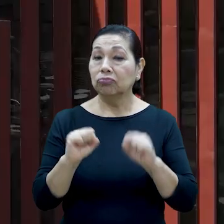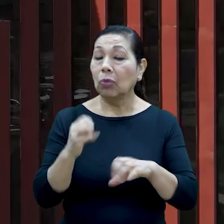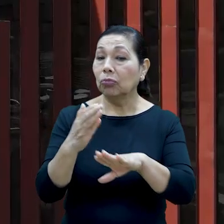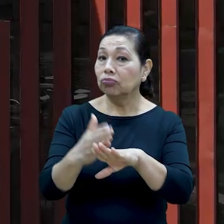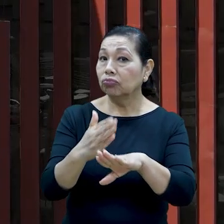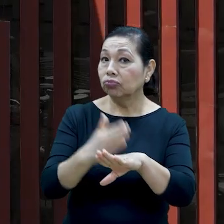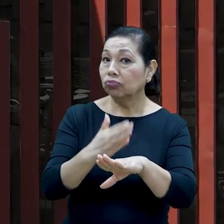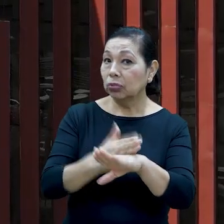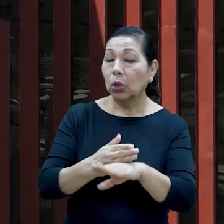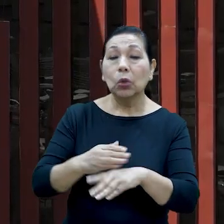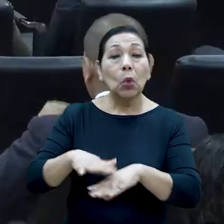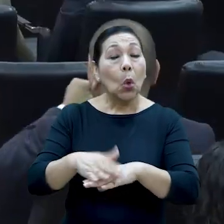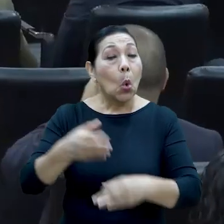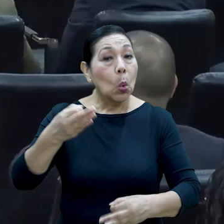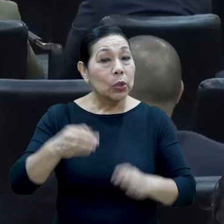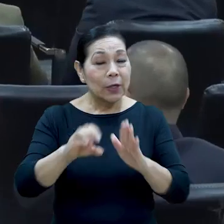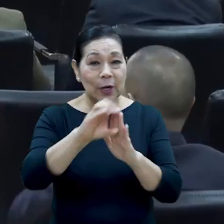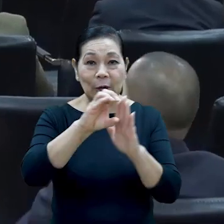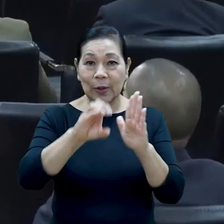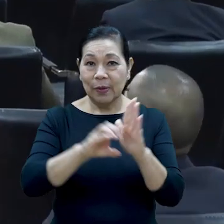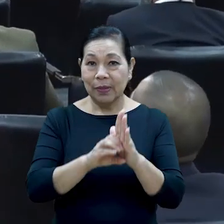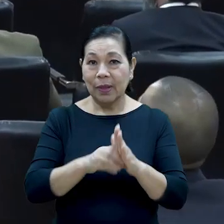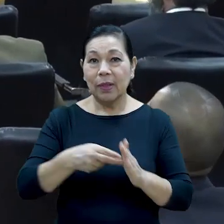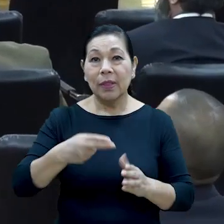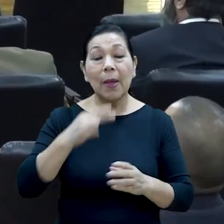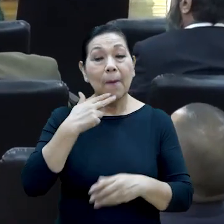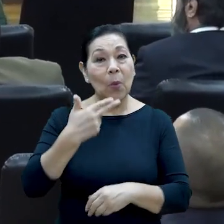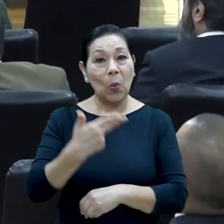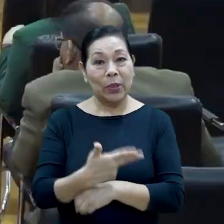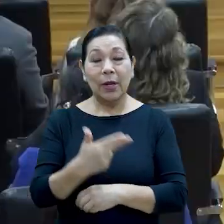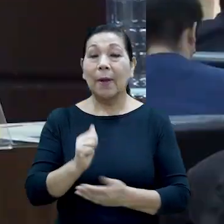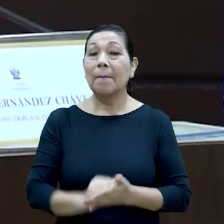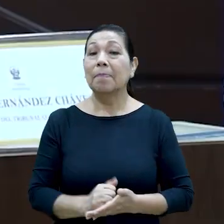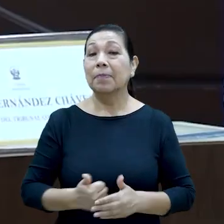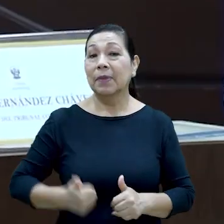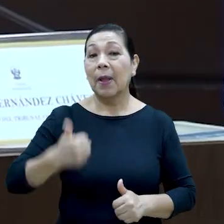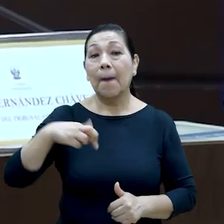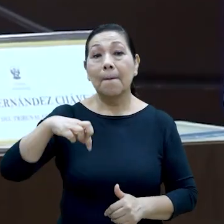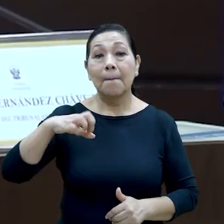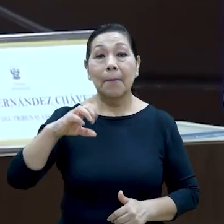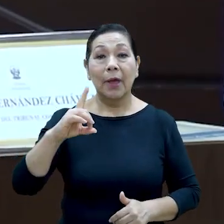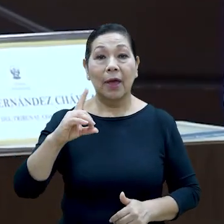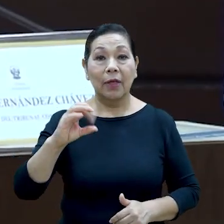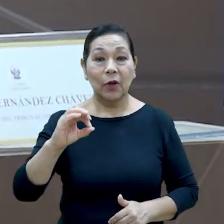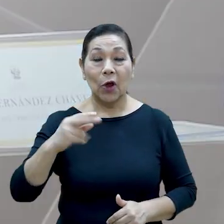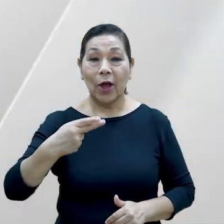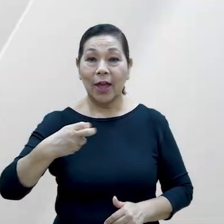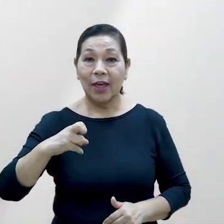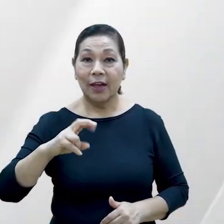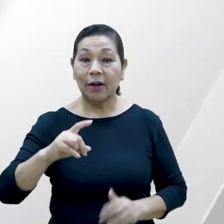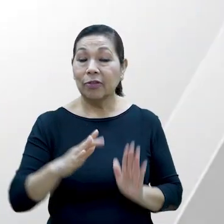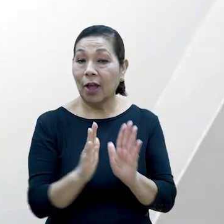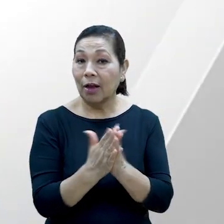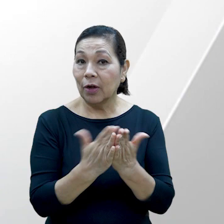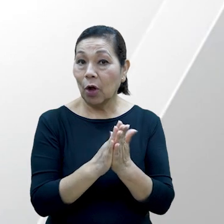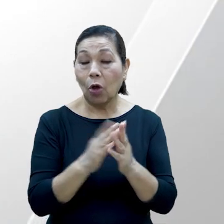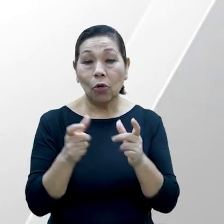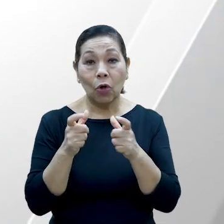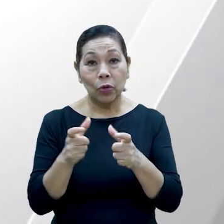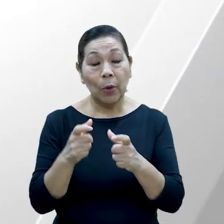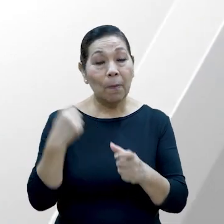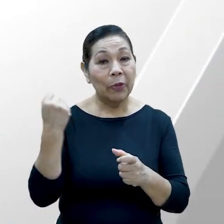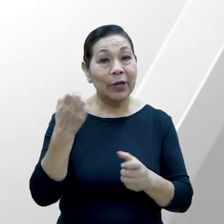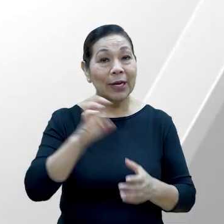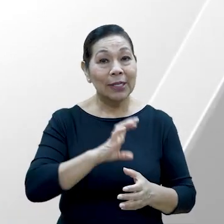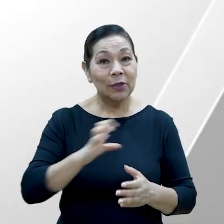Constitucionales desarrolla eventos sobre la justicia constitucional de Guatemala. Magistrado Pedro Hernández presentó libros sobre el